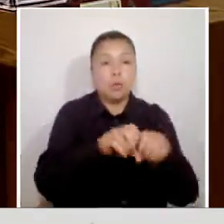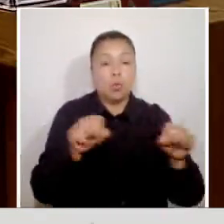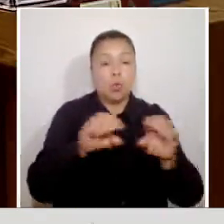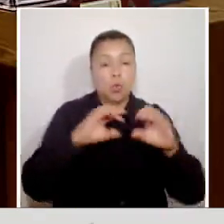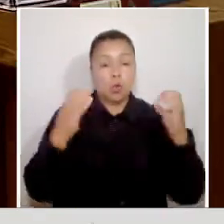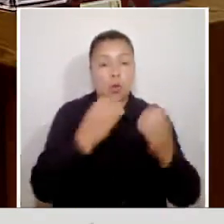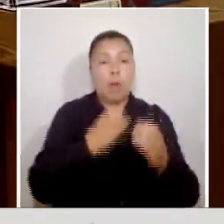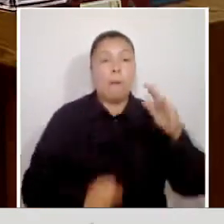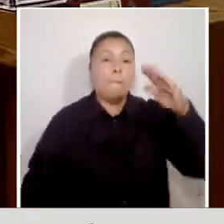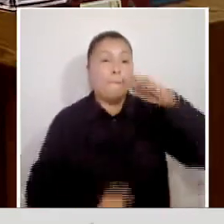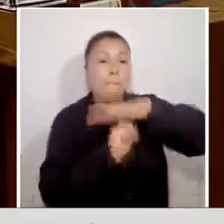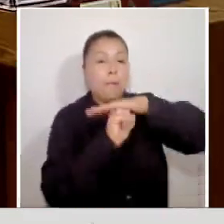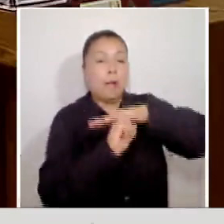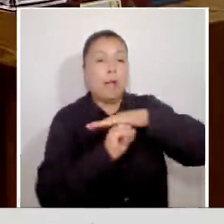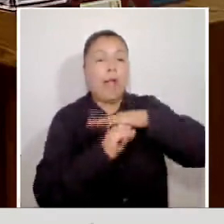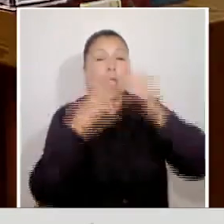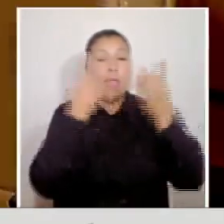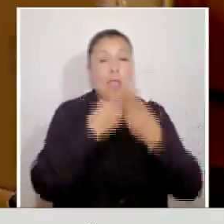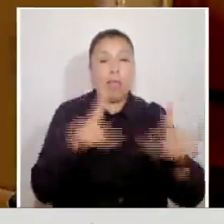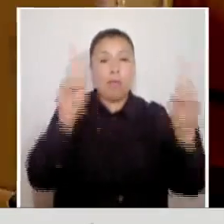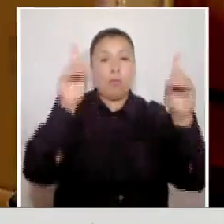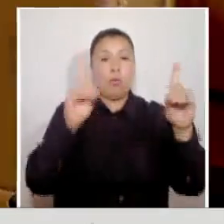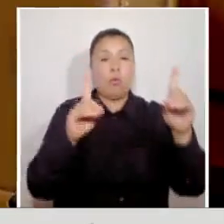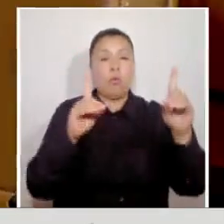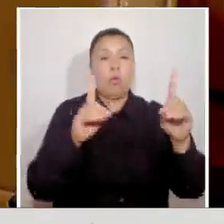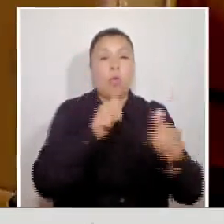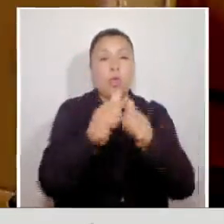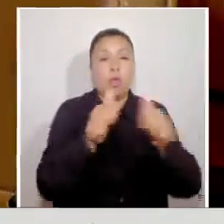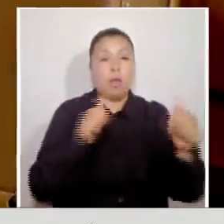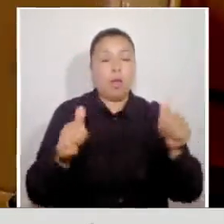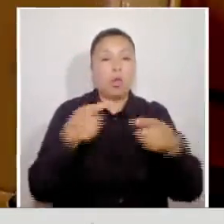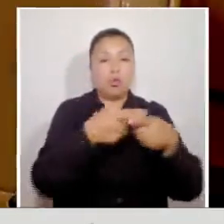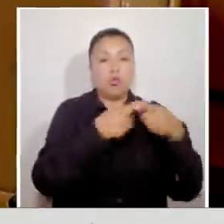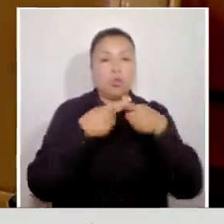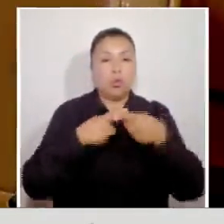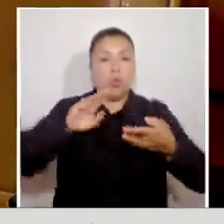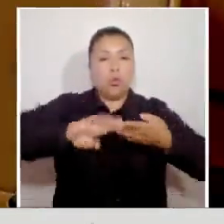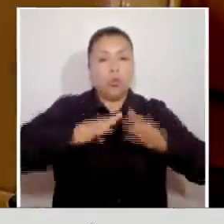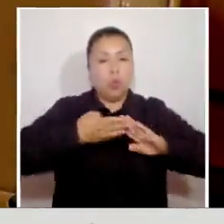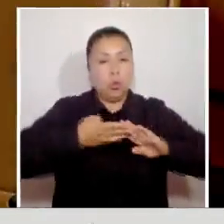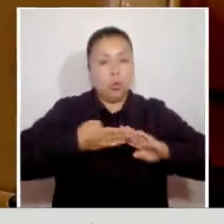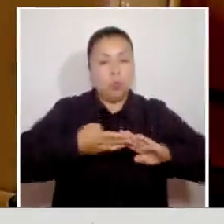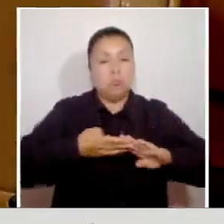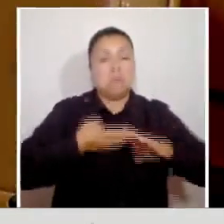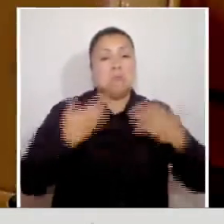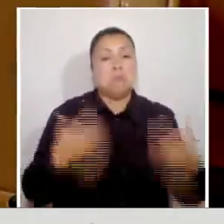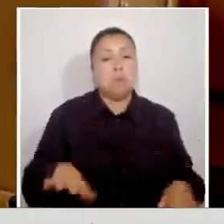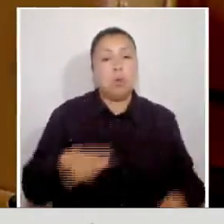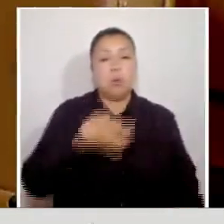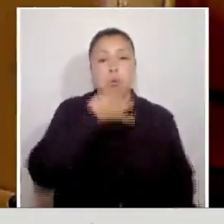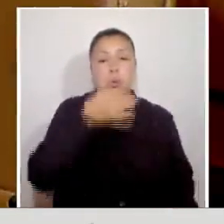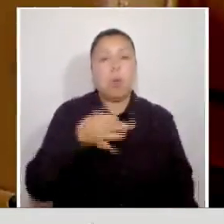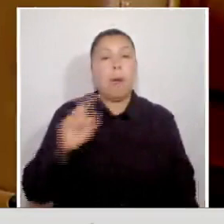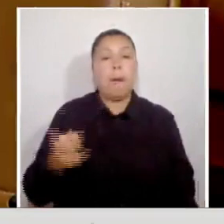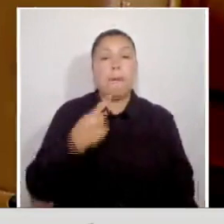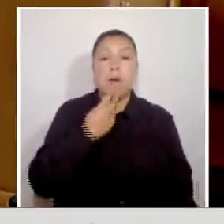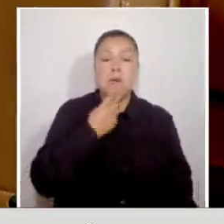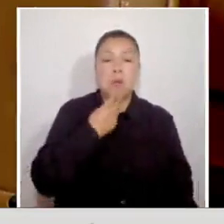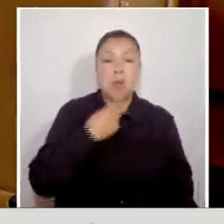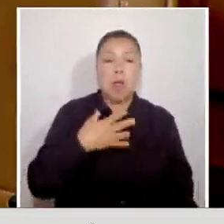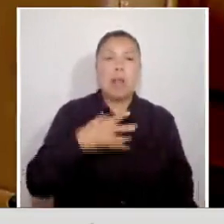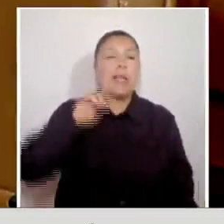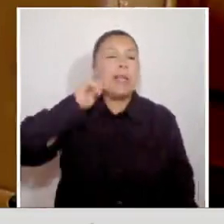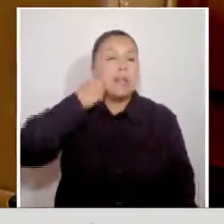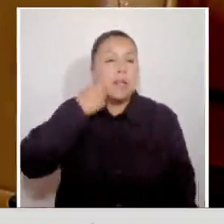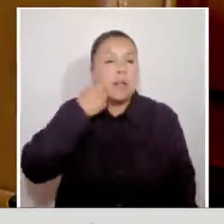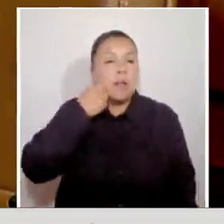Pilares de nuestra democracia las y los dirigentes sociales y comunitarios y como alguien que ha vivido en primera persona lo que eso significa por